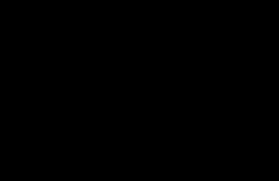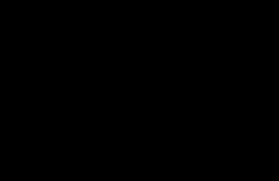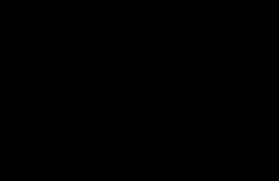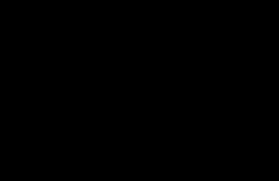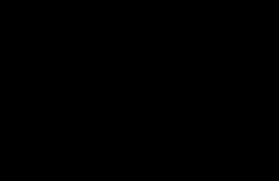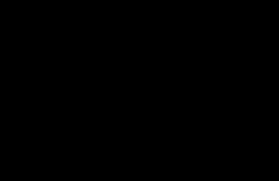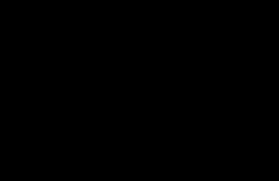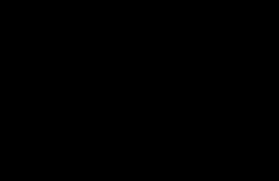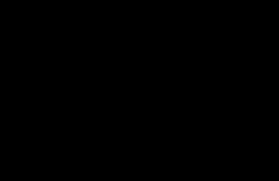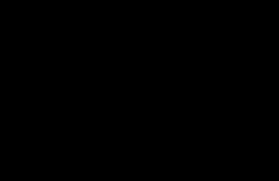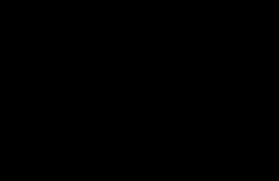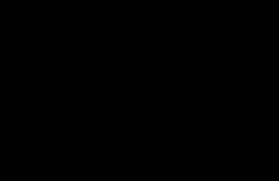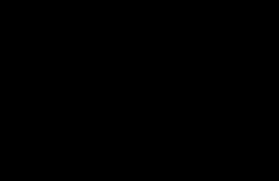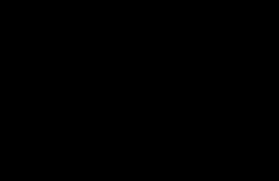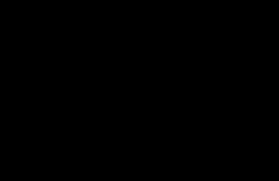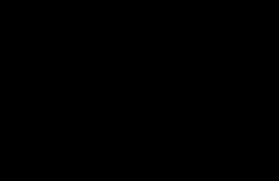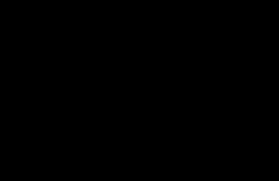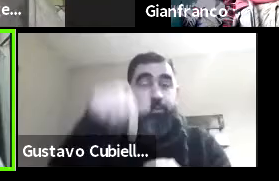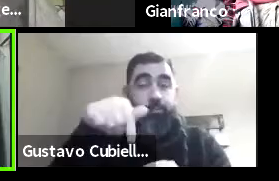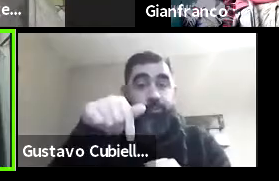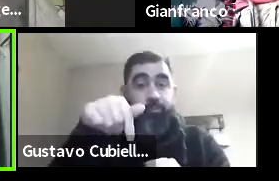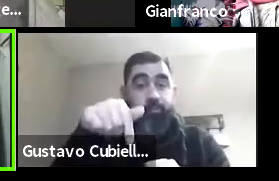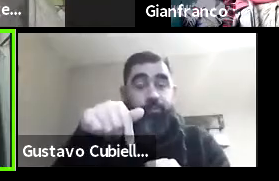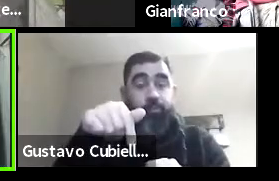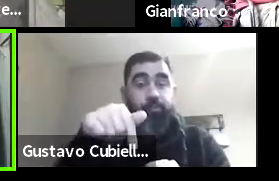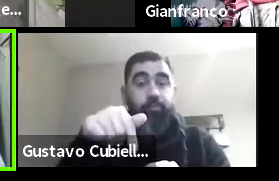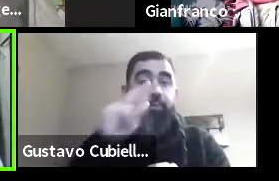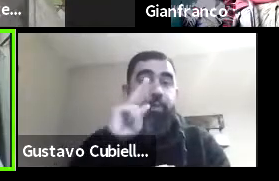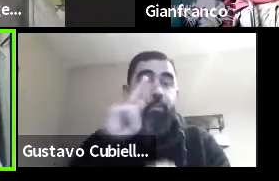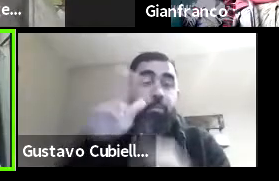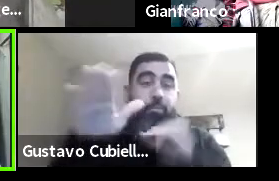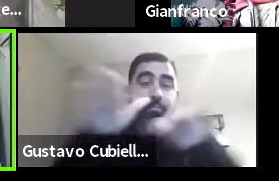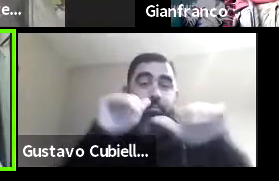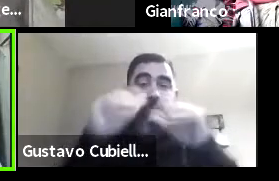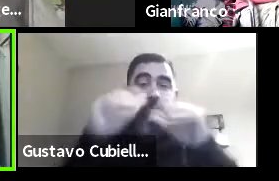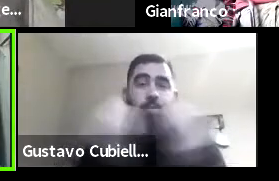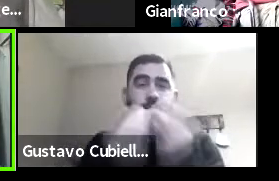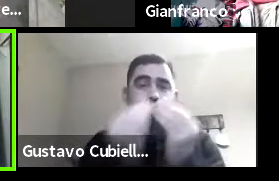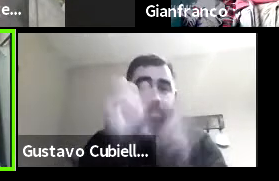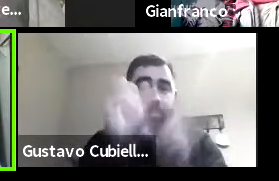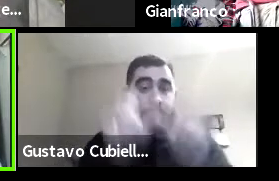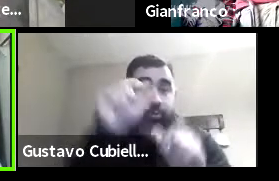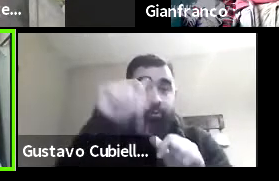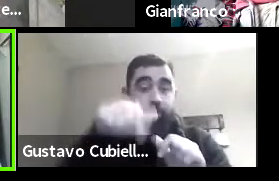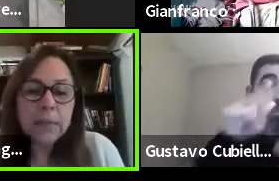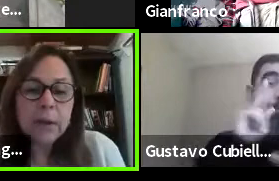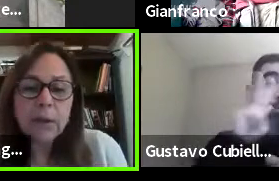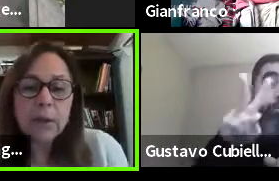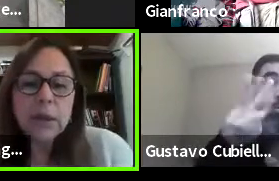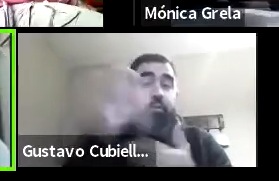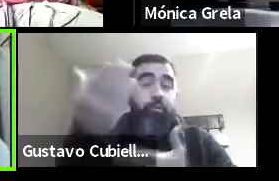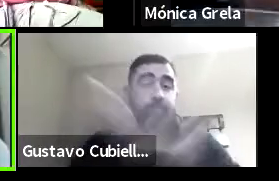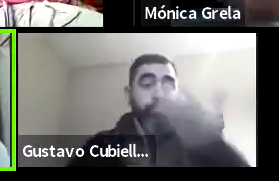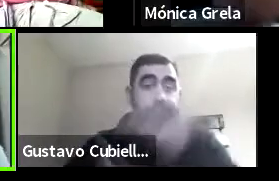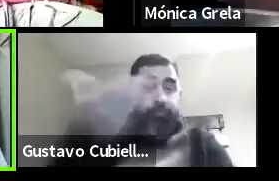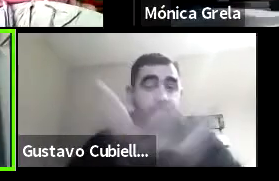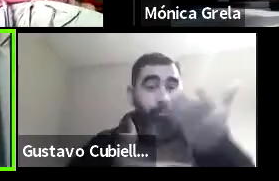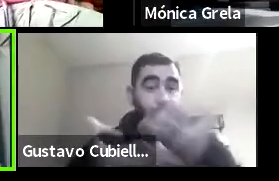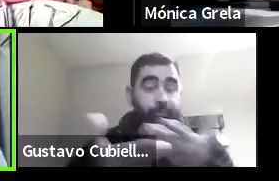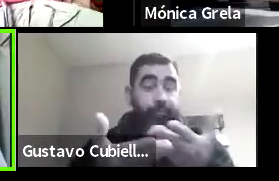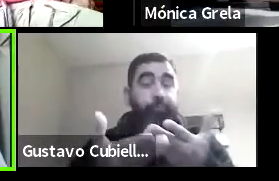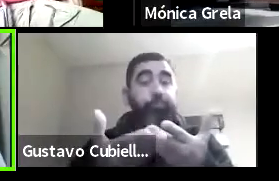en la actividad. Como se vio en la convocatoria, esta es una actividad de intercambio